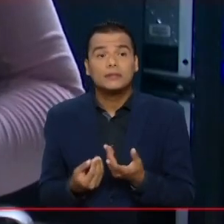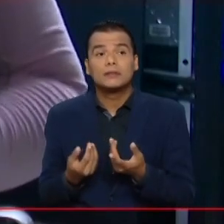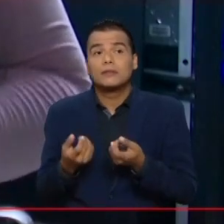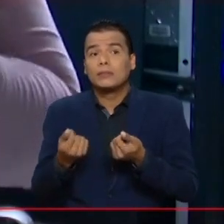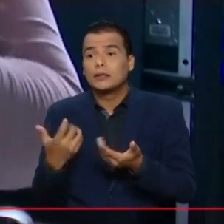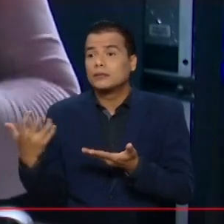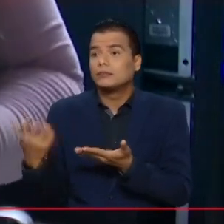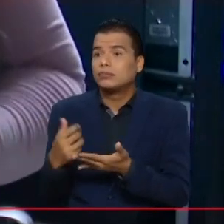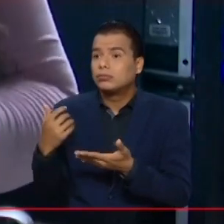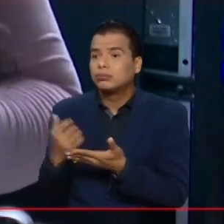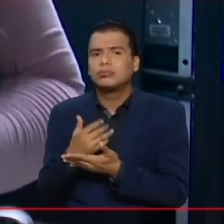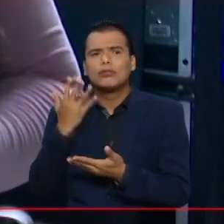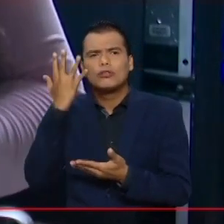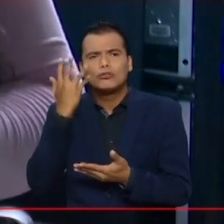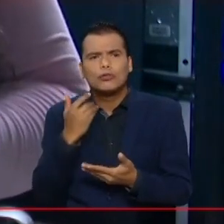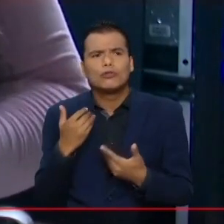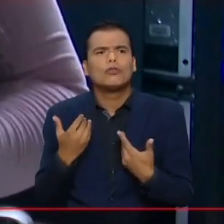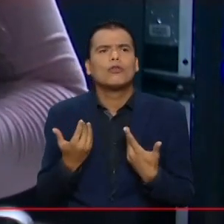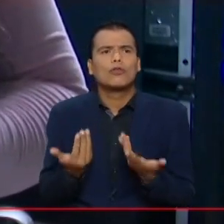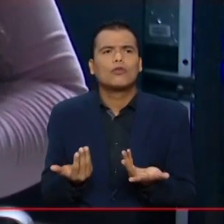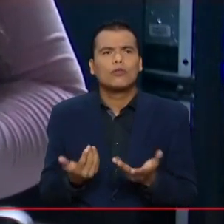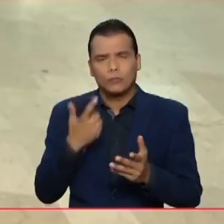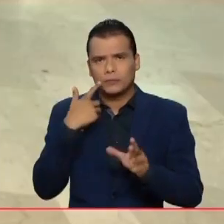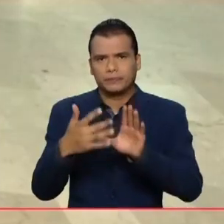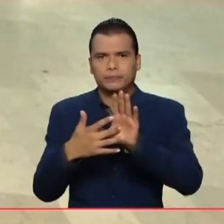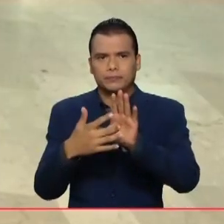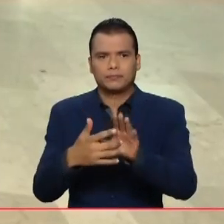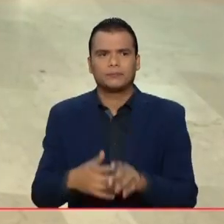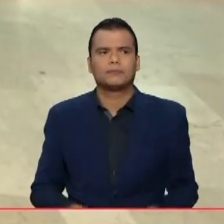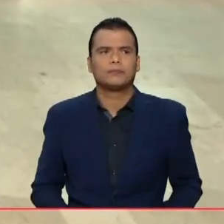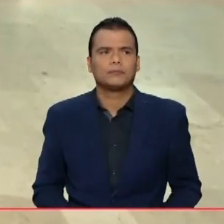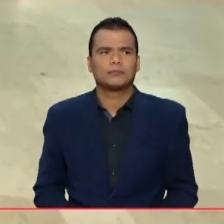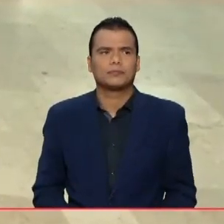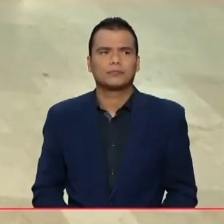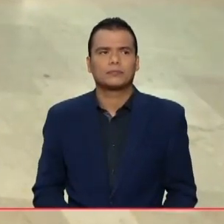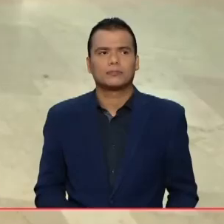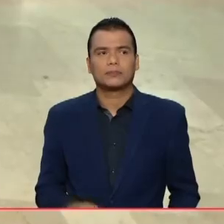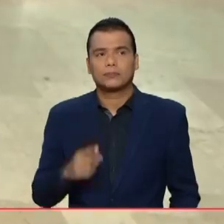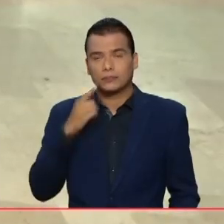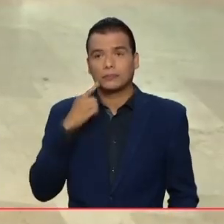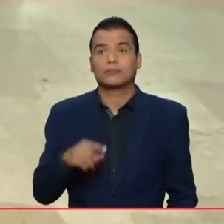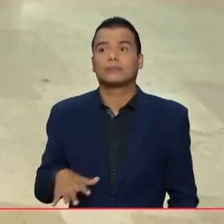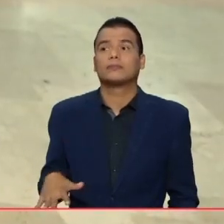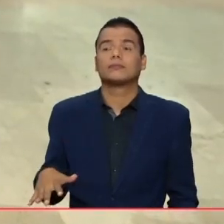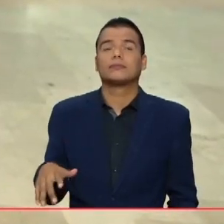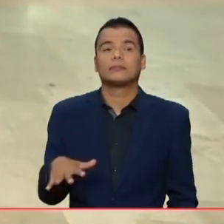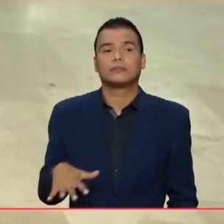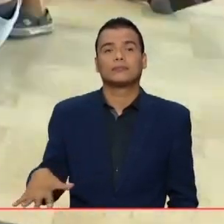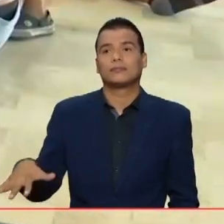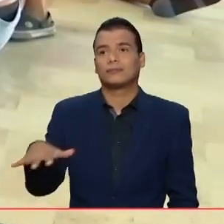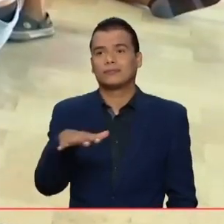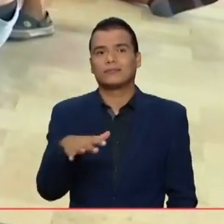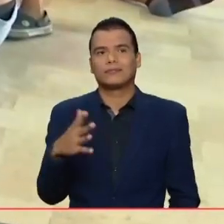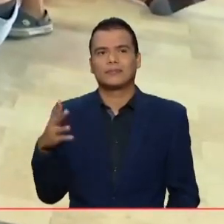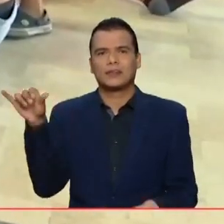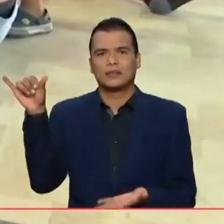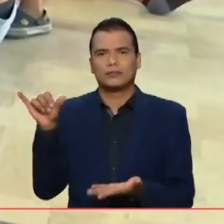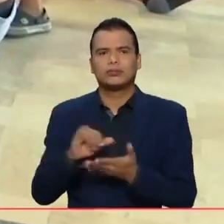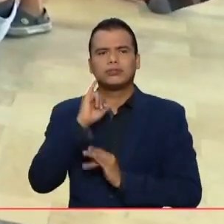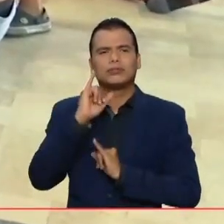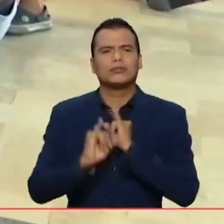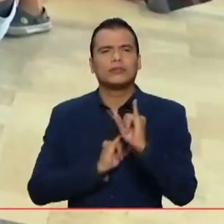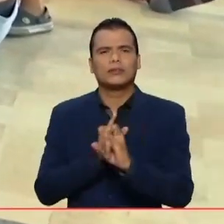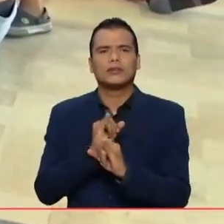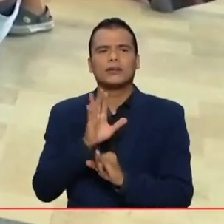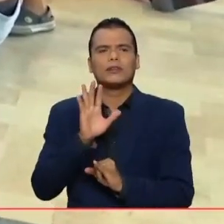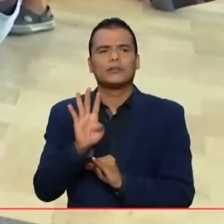sustento diario. Esa es toda la información que usted debe conocer. Estos fueron algunos de los momentos más críticos que se vivieron en el Aeropuerto Internacional Gustavo